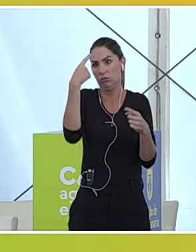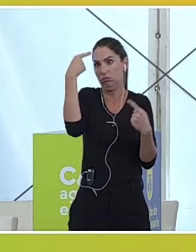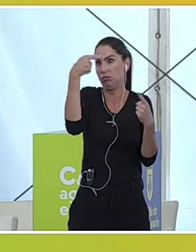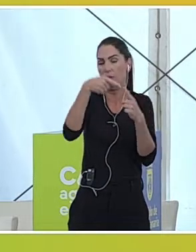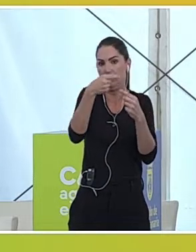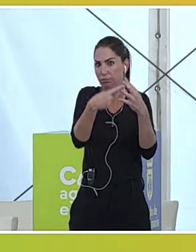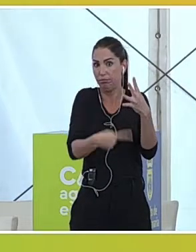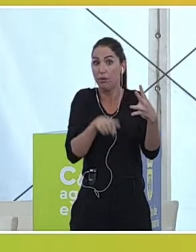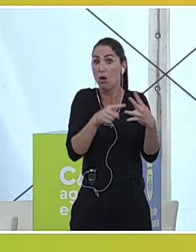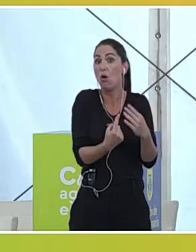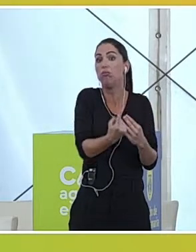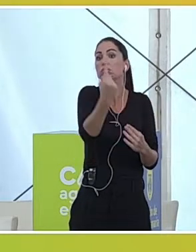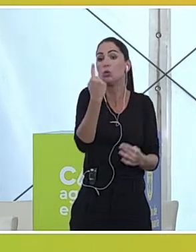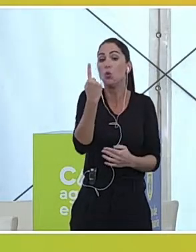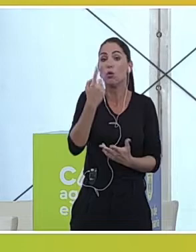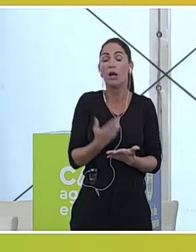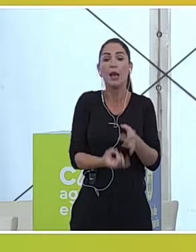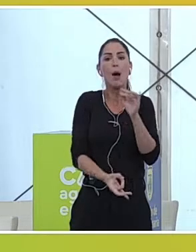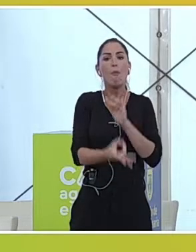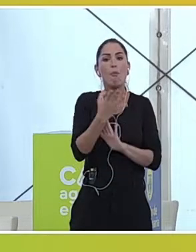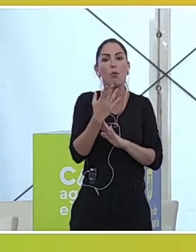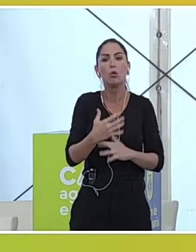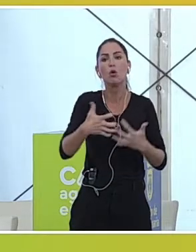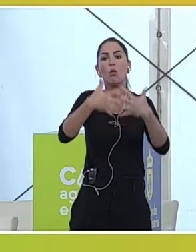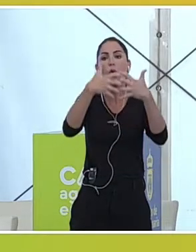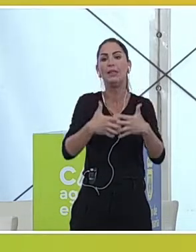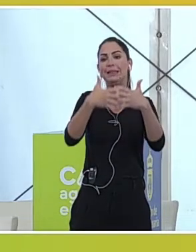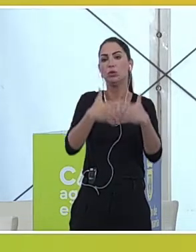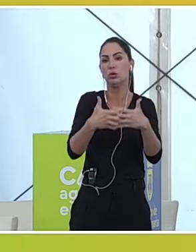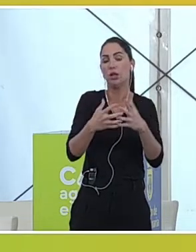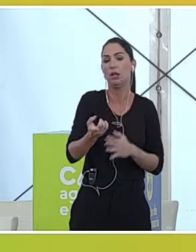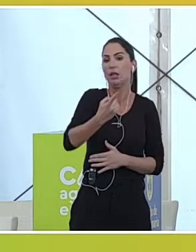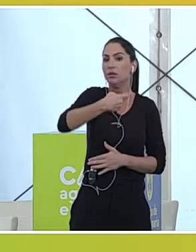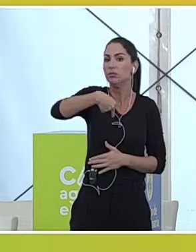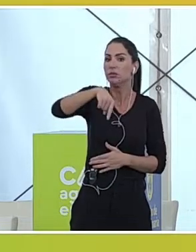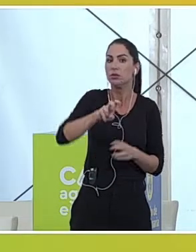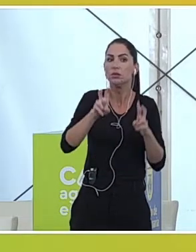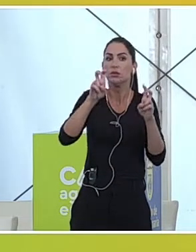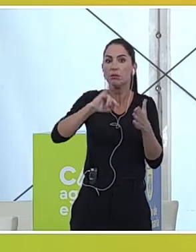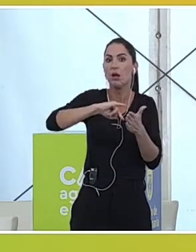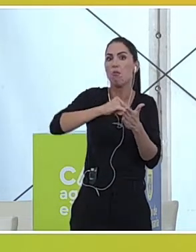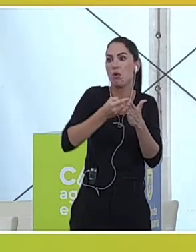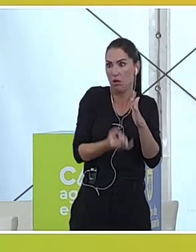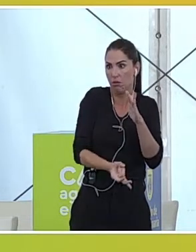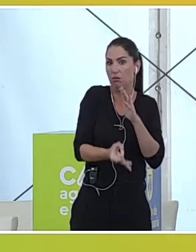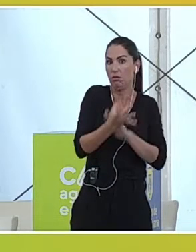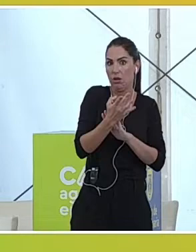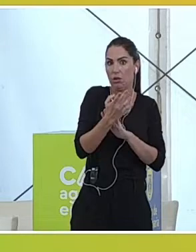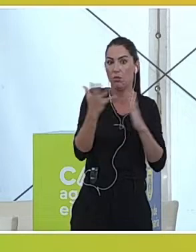está la producción industrial, que es lo que nos incita y lleva a la realización de este tipo de proyectos de